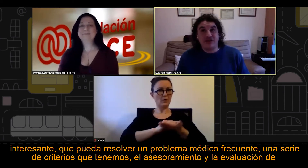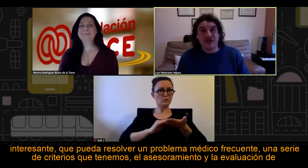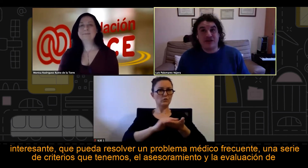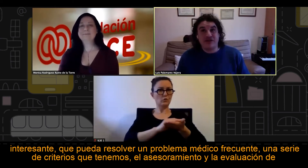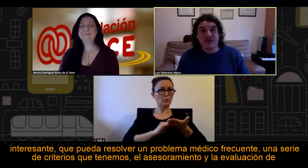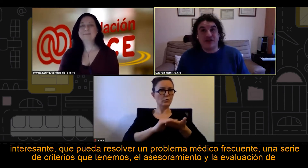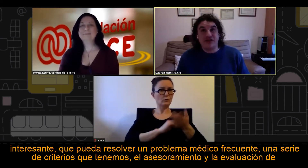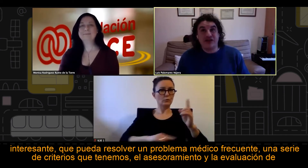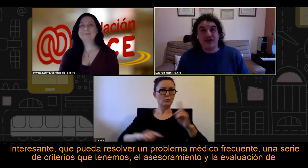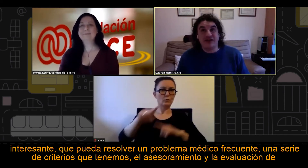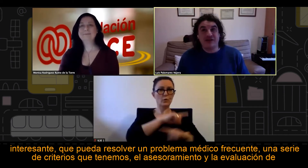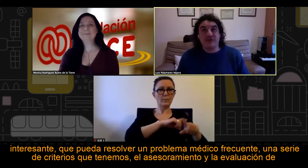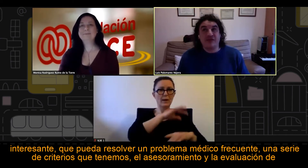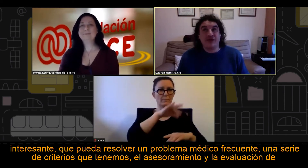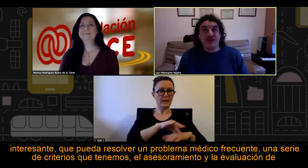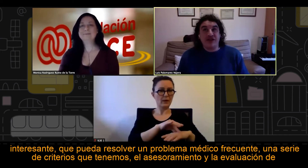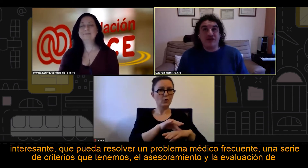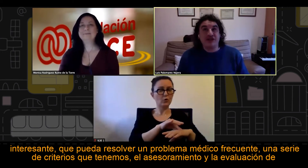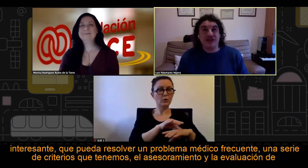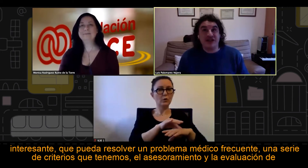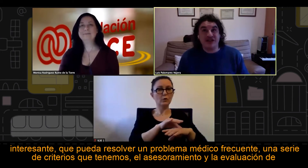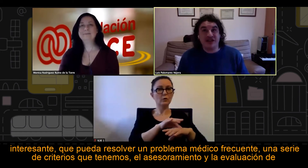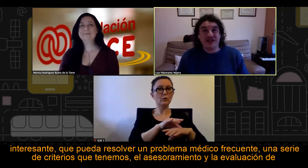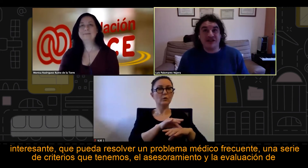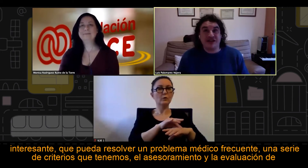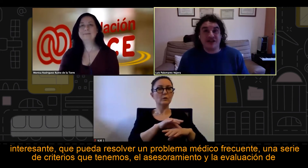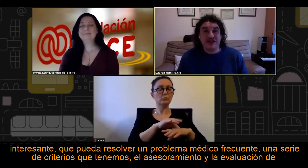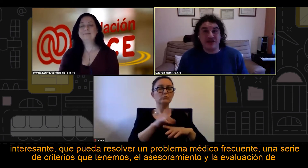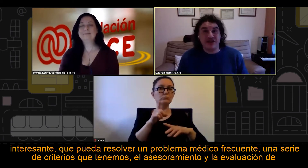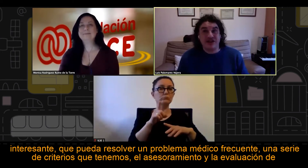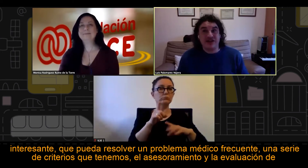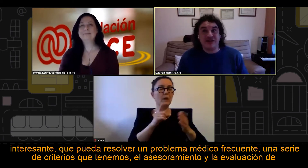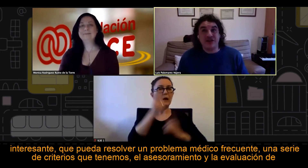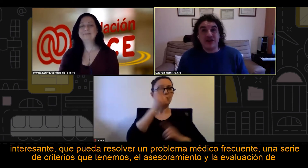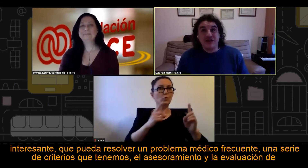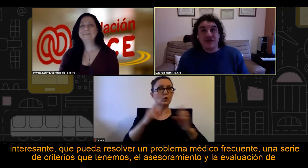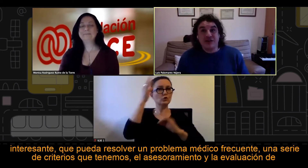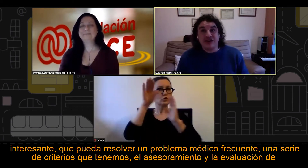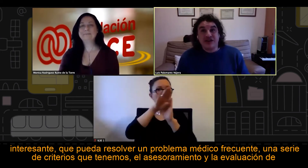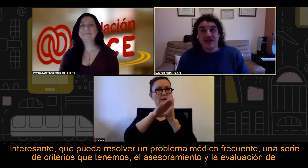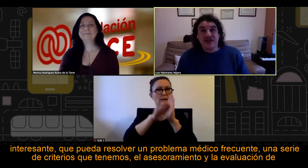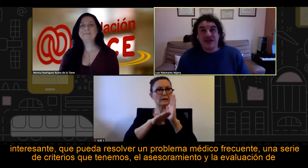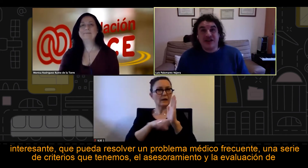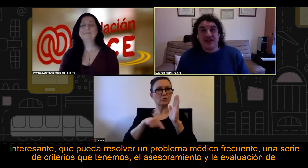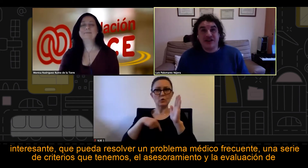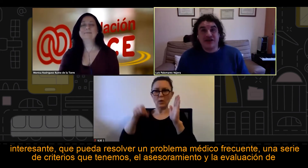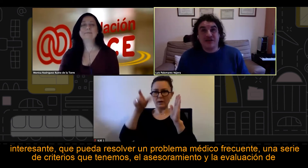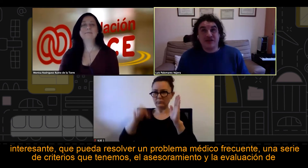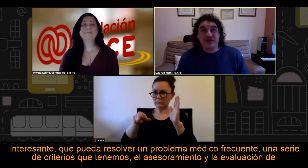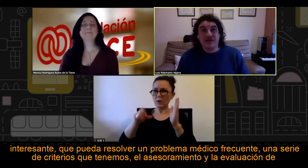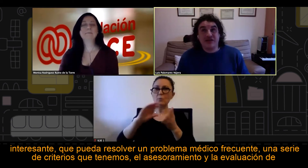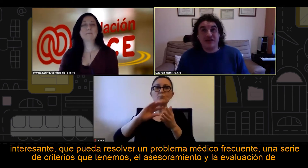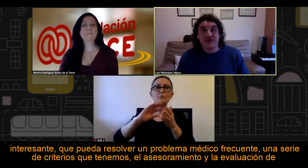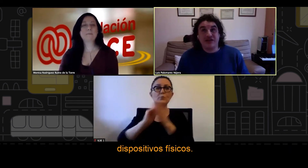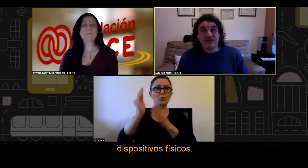médico frecuente, en fin, una serie de criterios que tenemos, pues el asesoramiento y